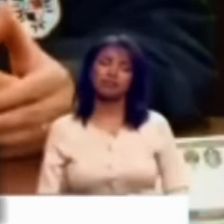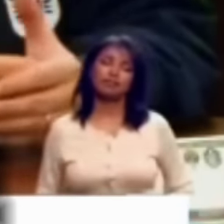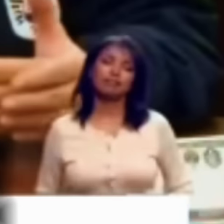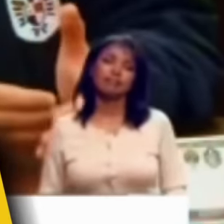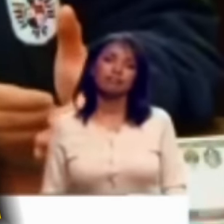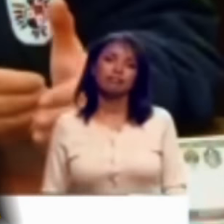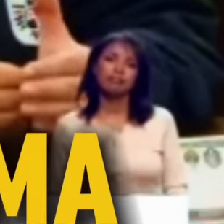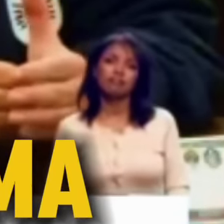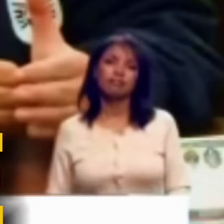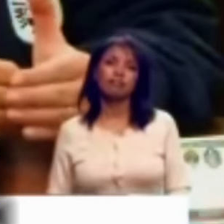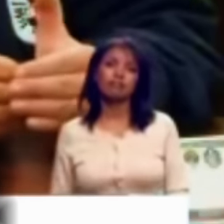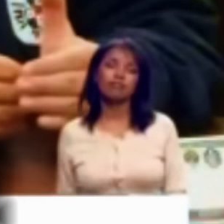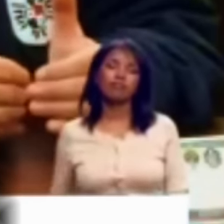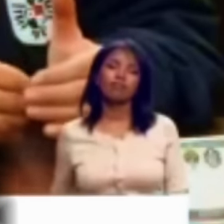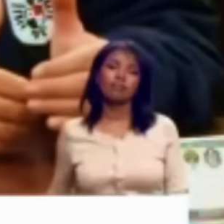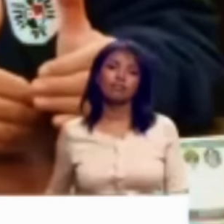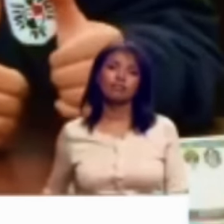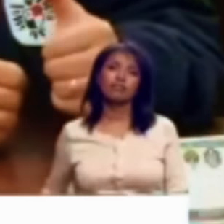que